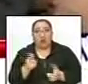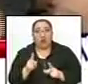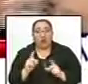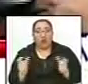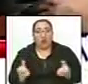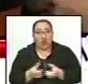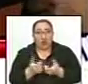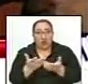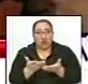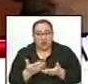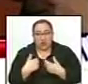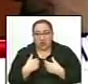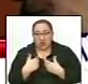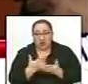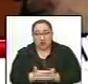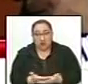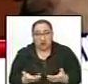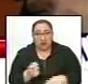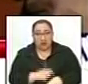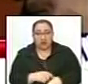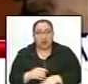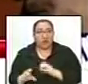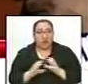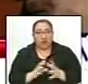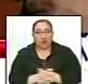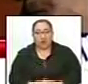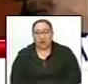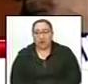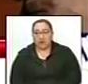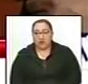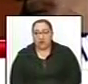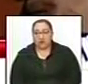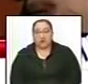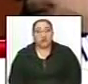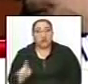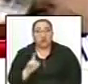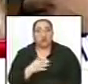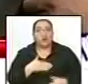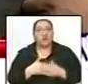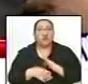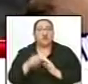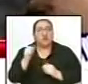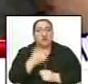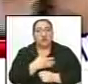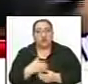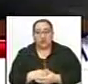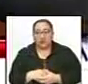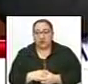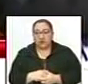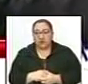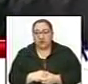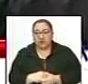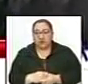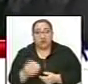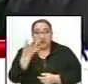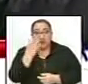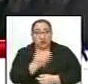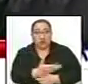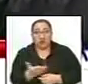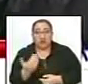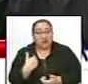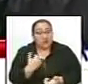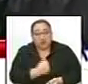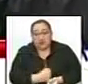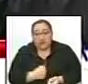hay una comisión, tenemos la disponibilidad del tiempo para hablar. Estoy haciendo uso de mi derecho, presidente. Si es incómodo para ustedes,